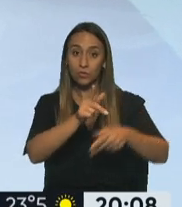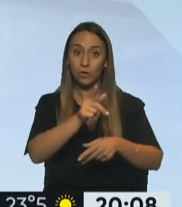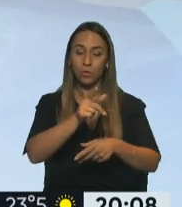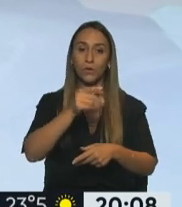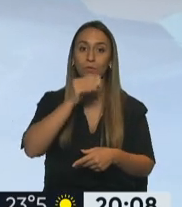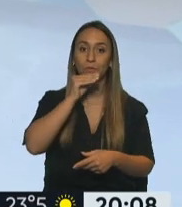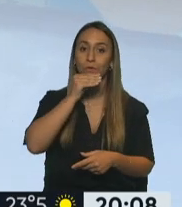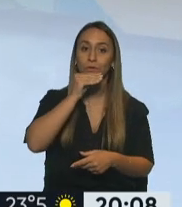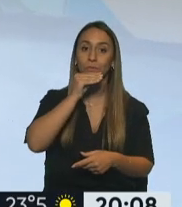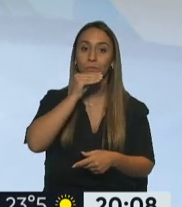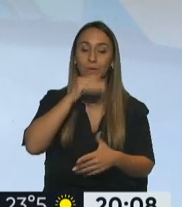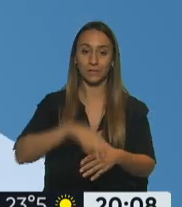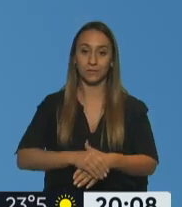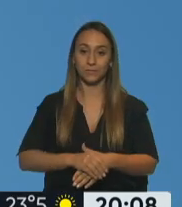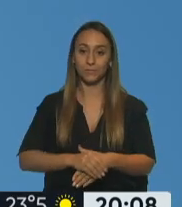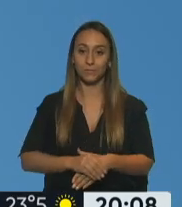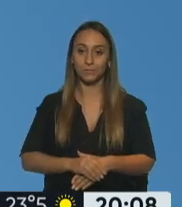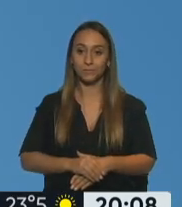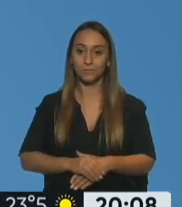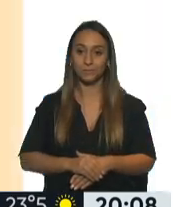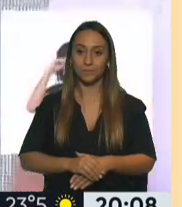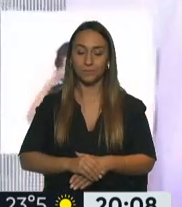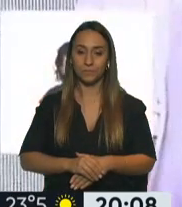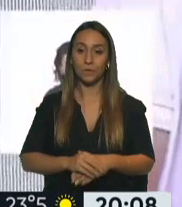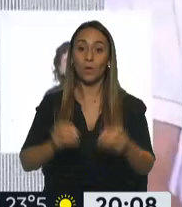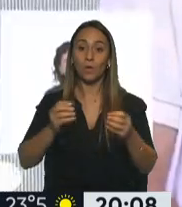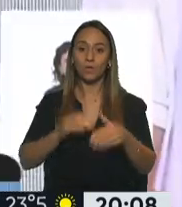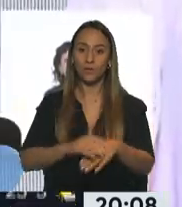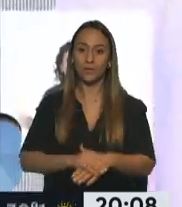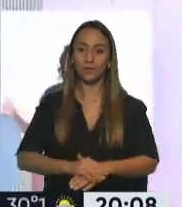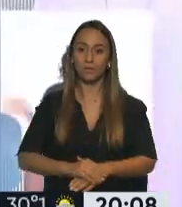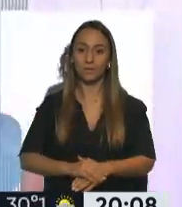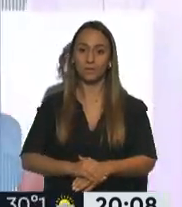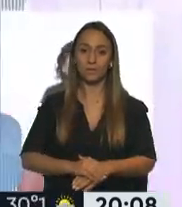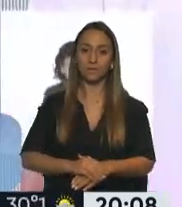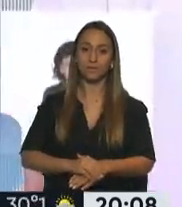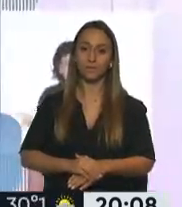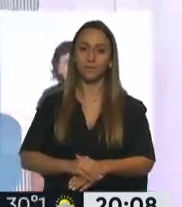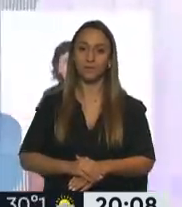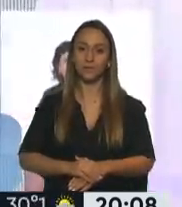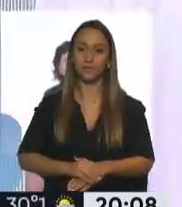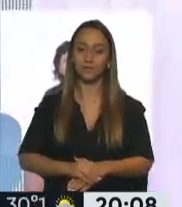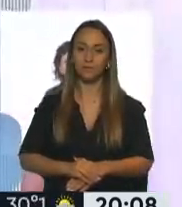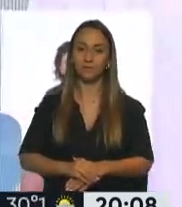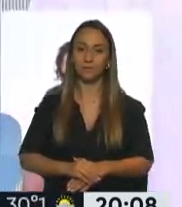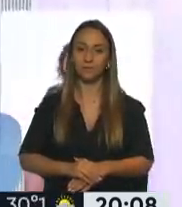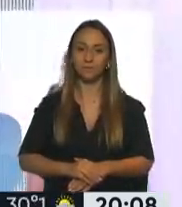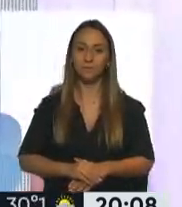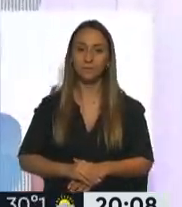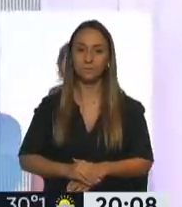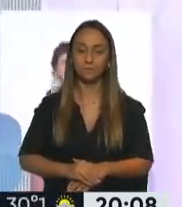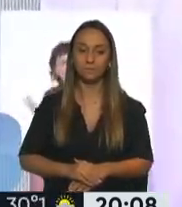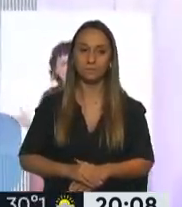Massa, vamos ahí. Muy buenas noches a todos ustedes, a todas